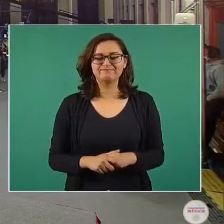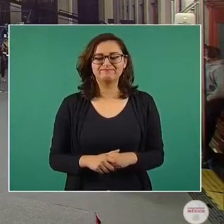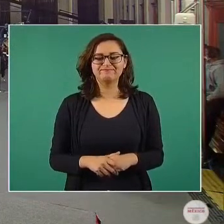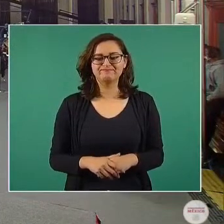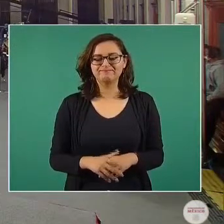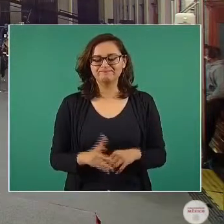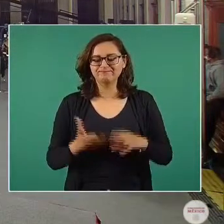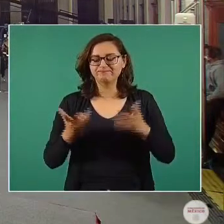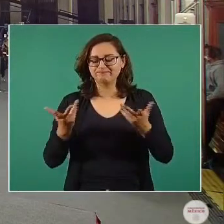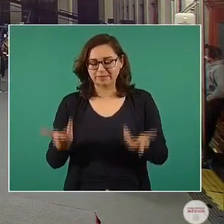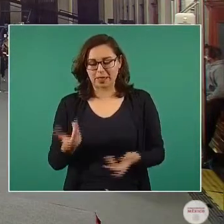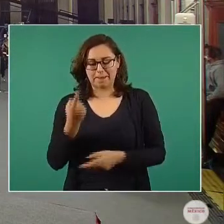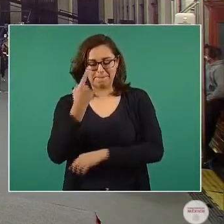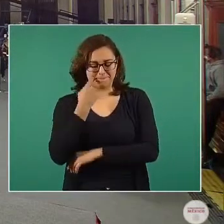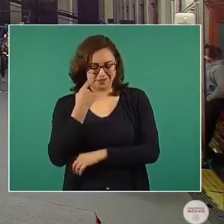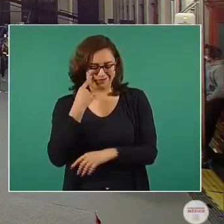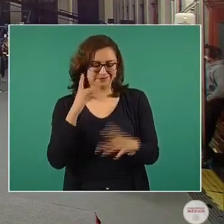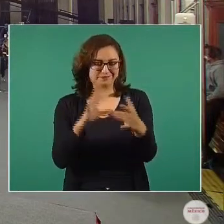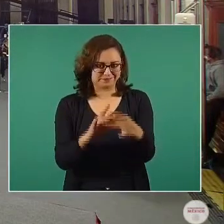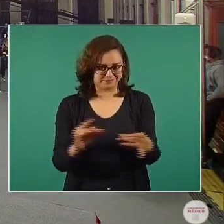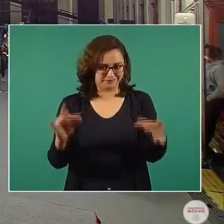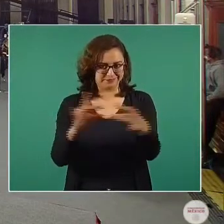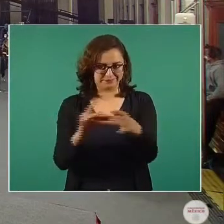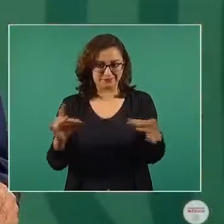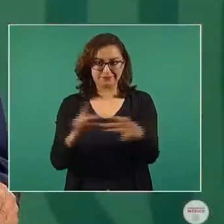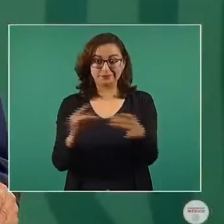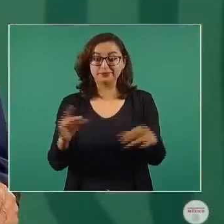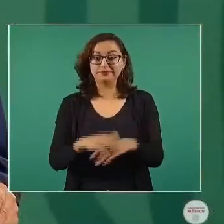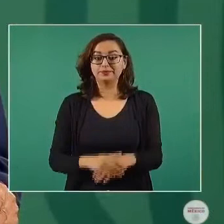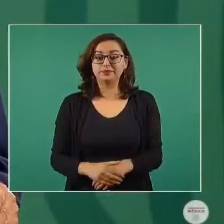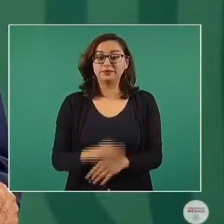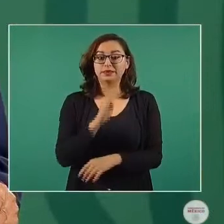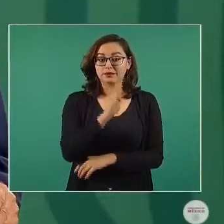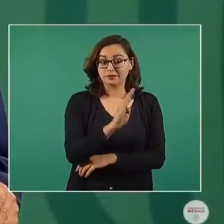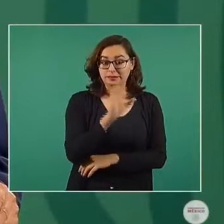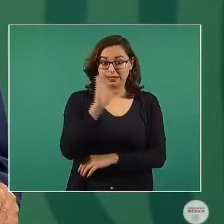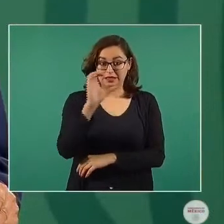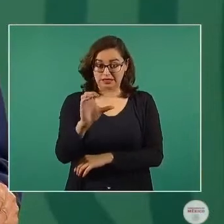hay una parte de Baja California que no tiene conexión